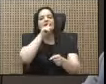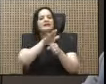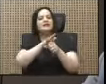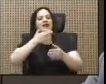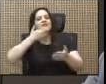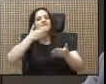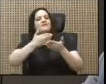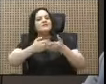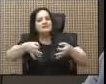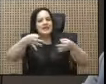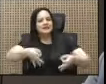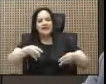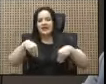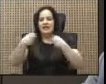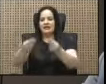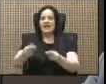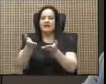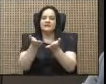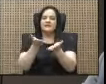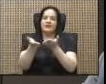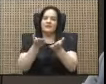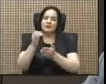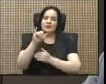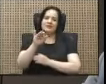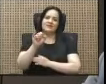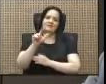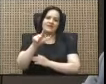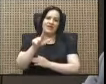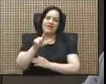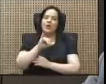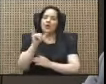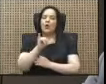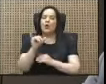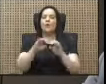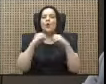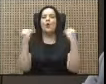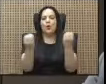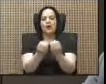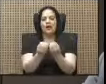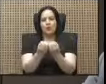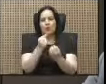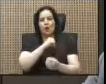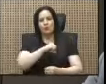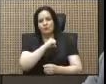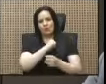el servicio civil como un órgano autónomo e independiente.